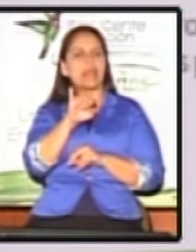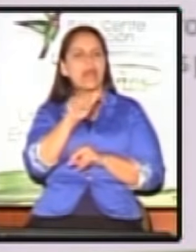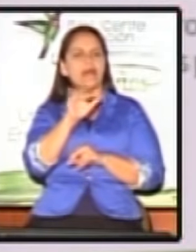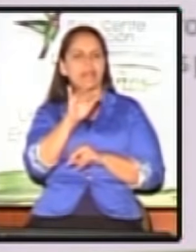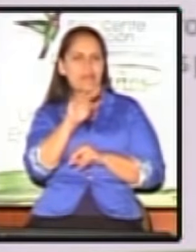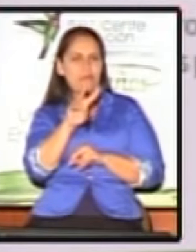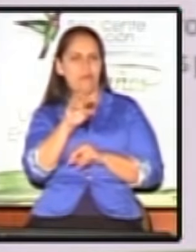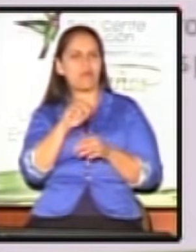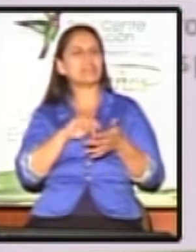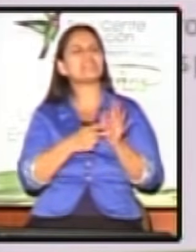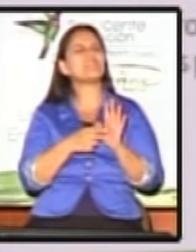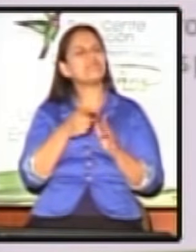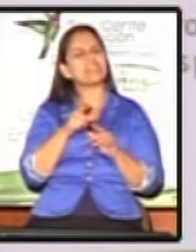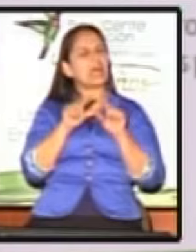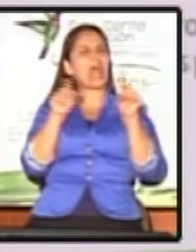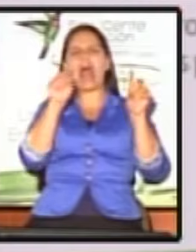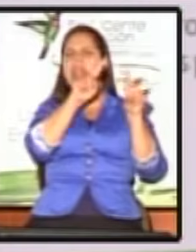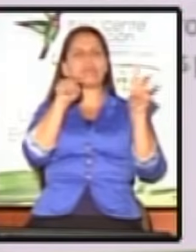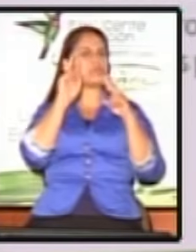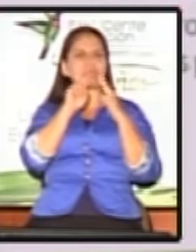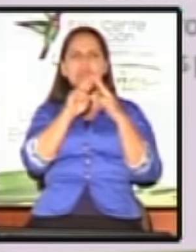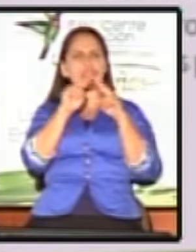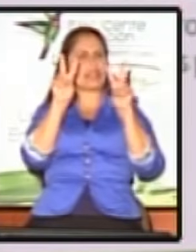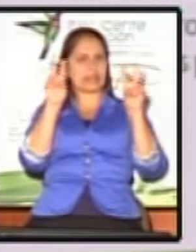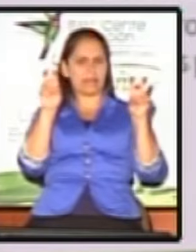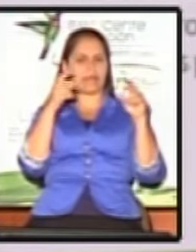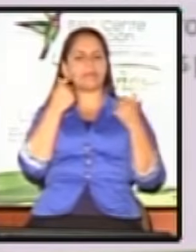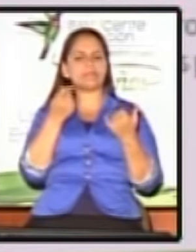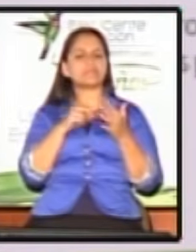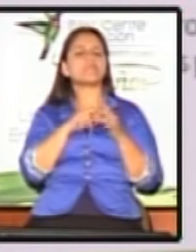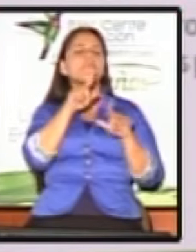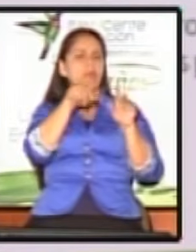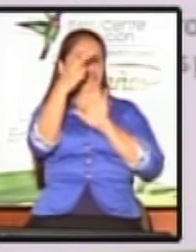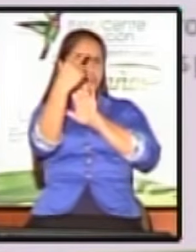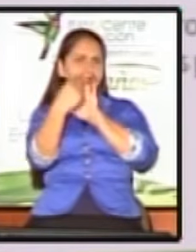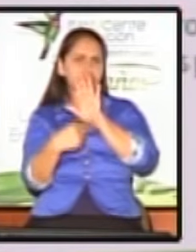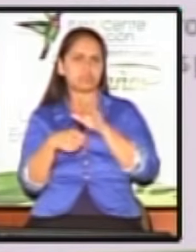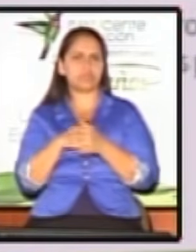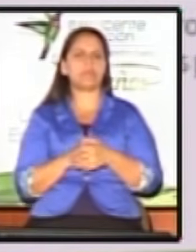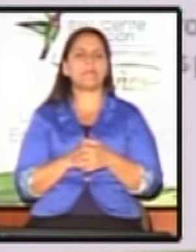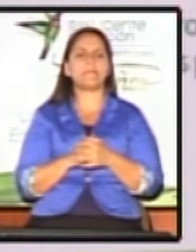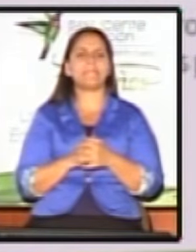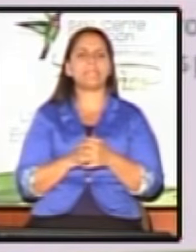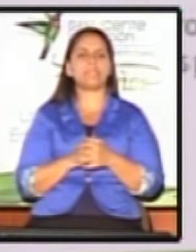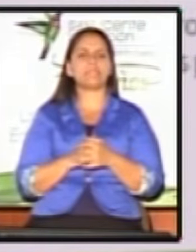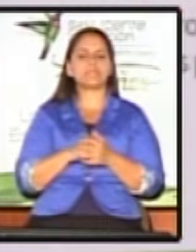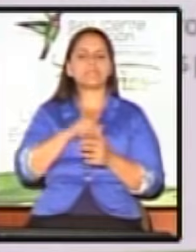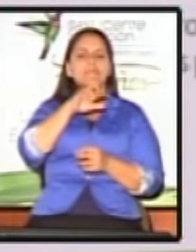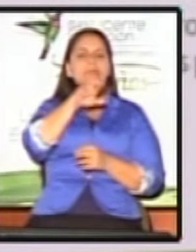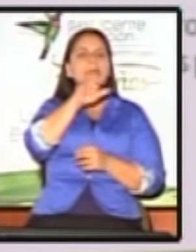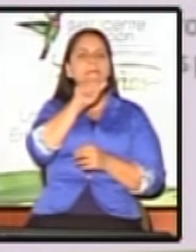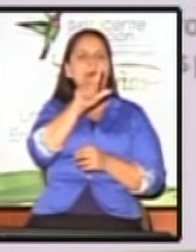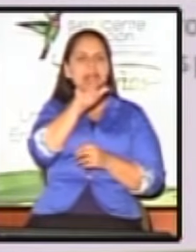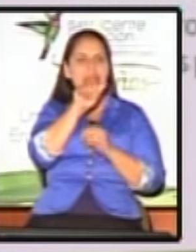complejo, cuidado paliativo. Aquí está la definición, la pueden ir leyendo mientras yo les hablo. Paliar viene